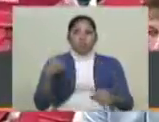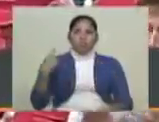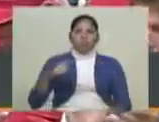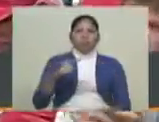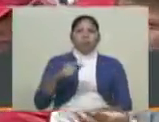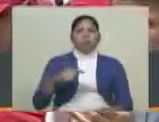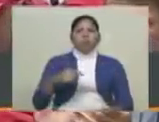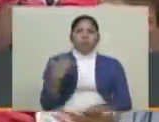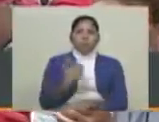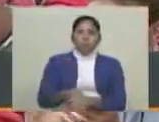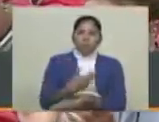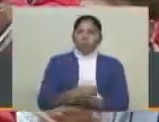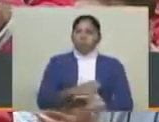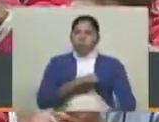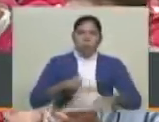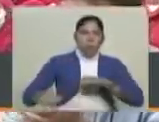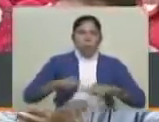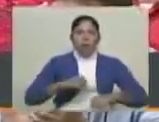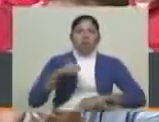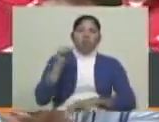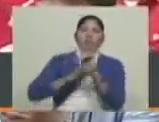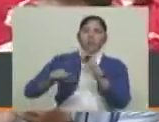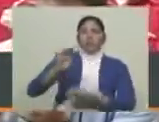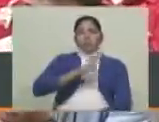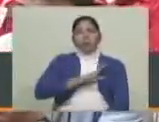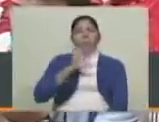la calle a seguir defendiendo la patria.